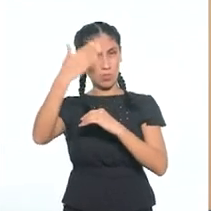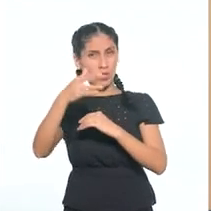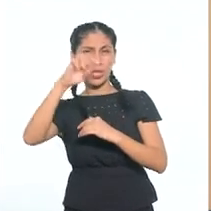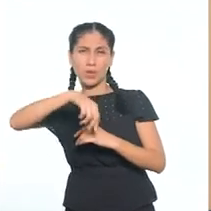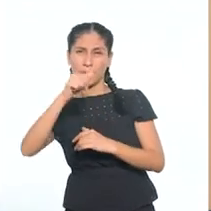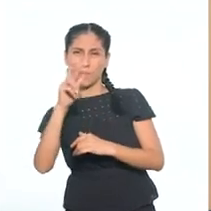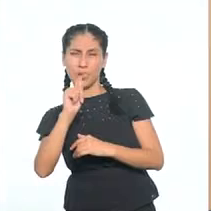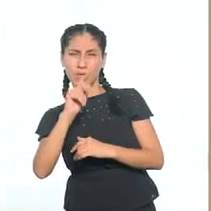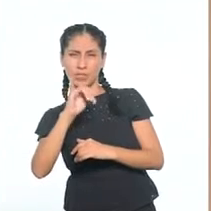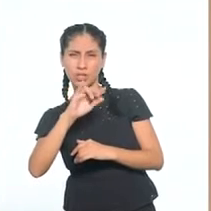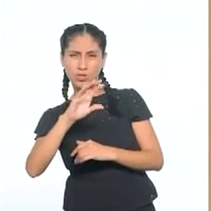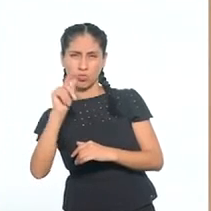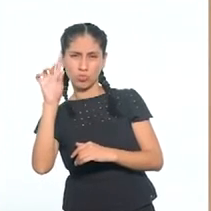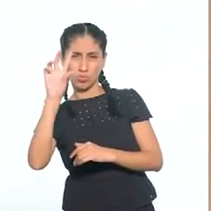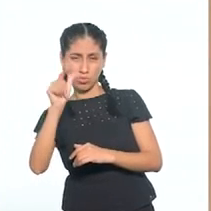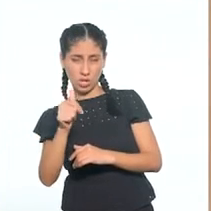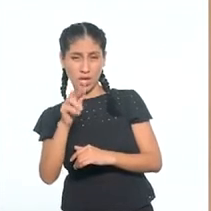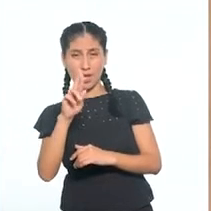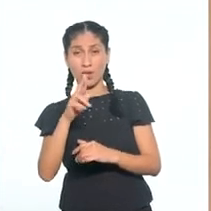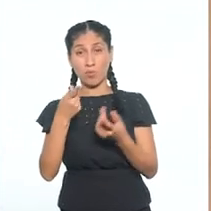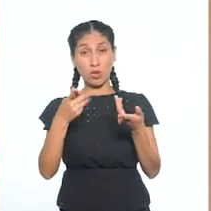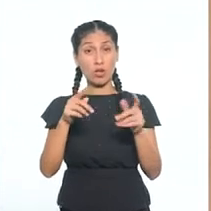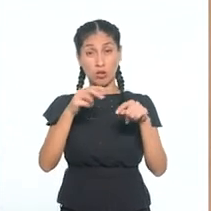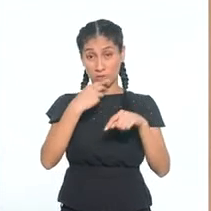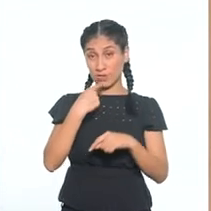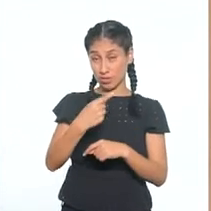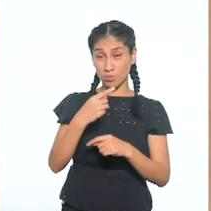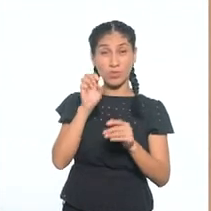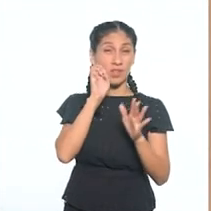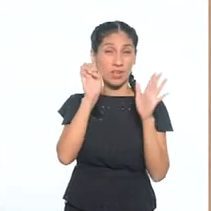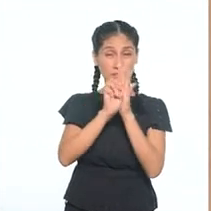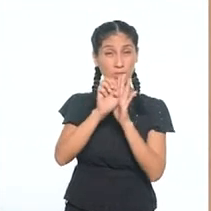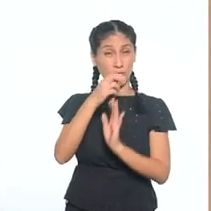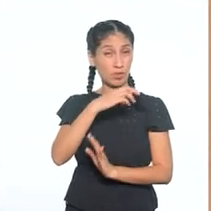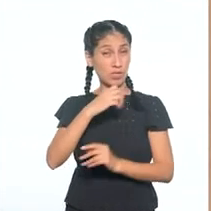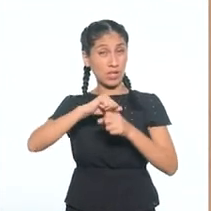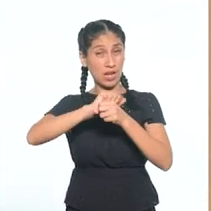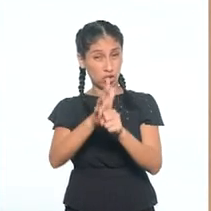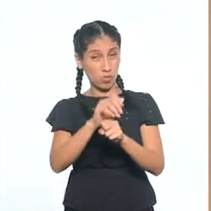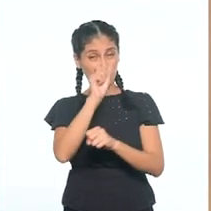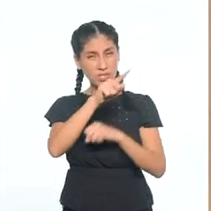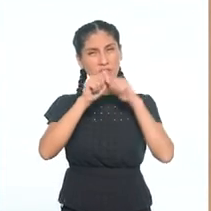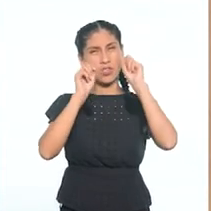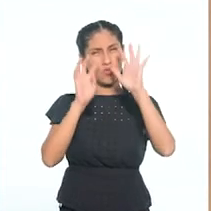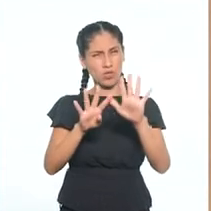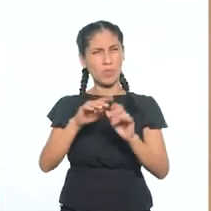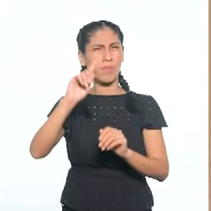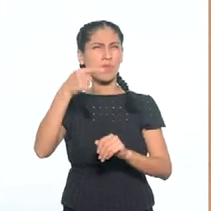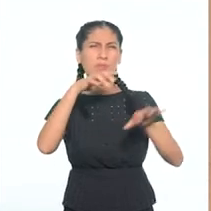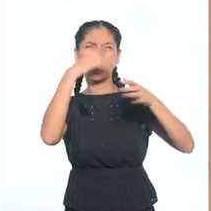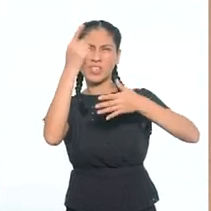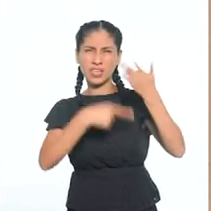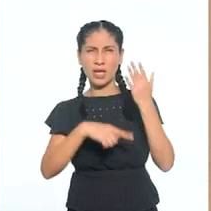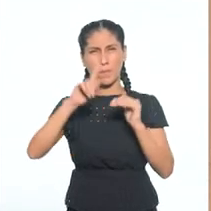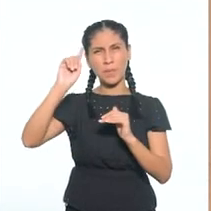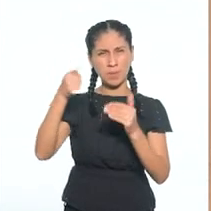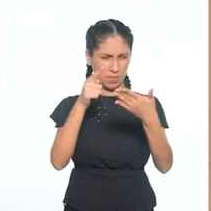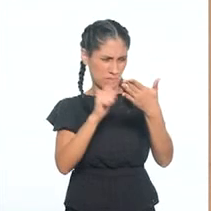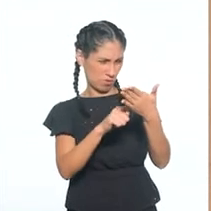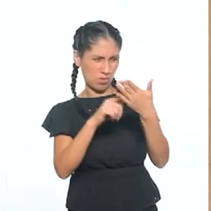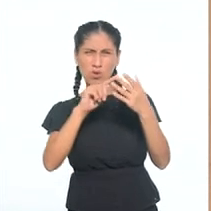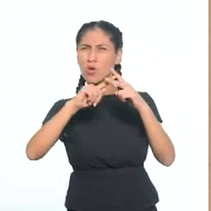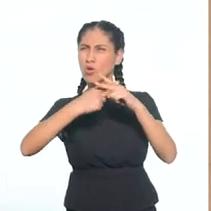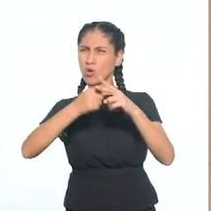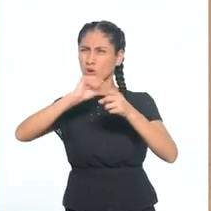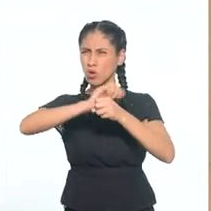en nuestro ejemplo sobre la cob y 19 cómo podríamos organizar las ideas primero sería la definición es decir